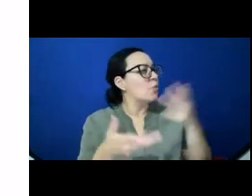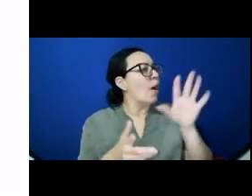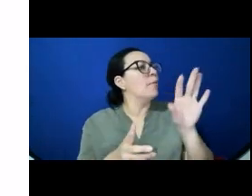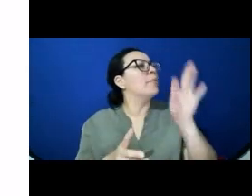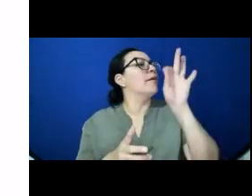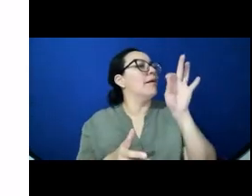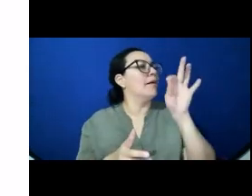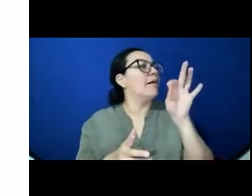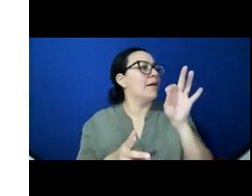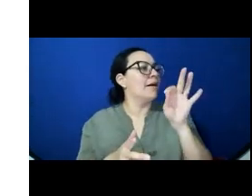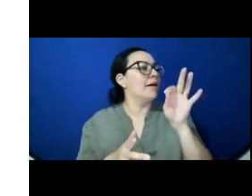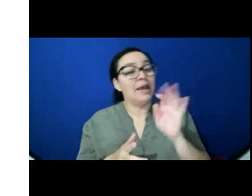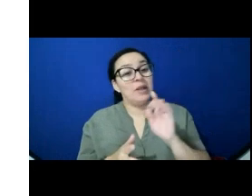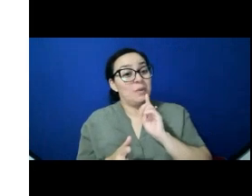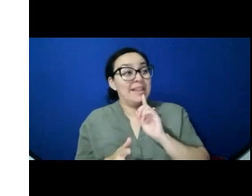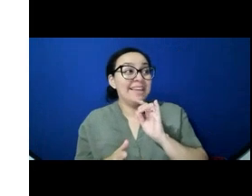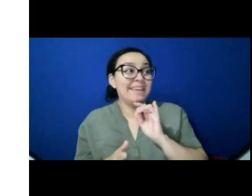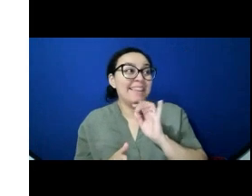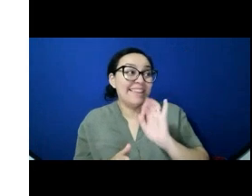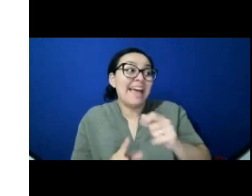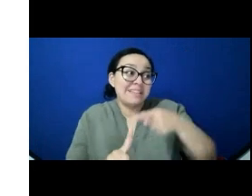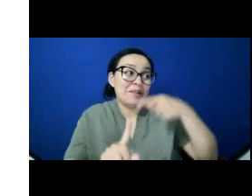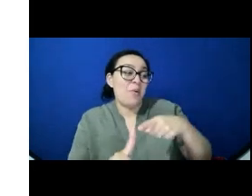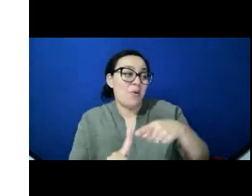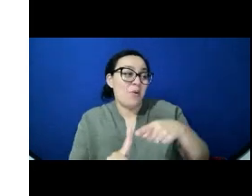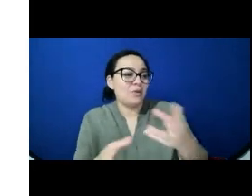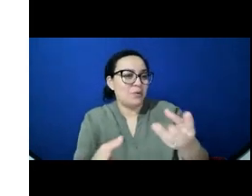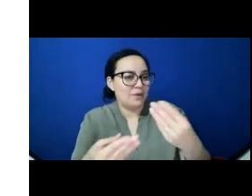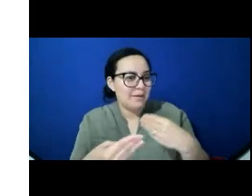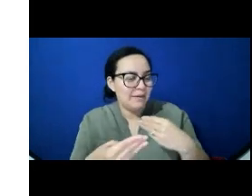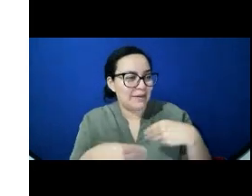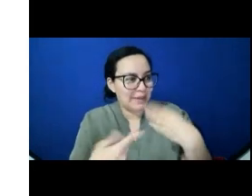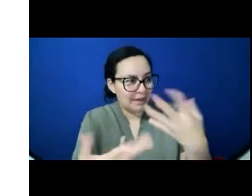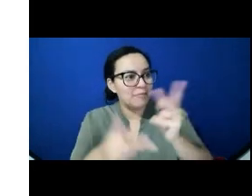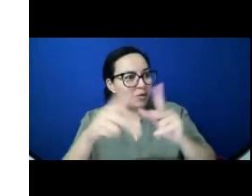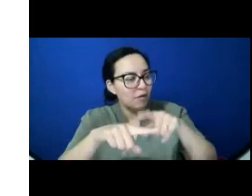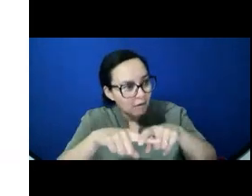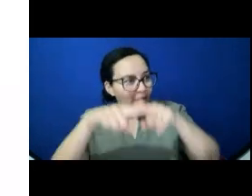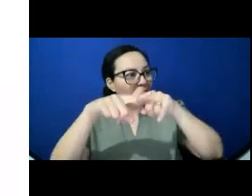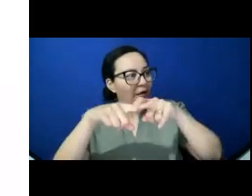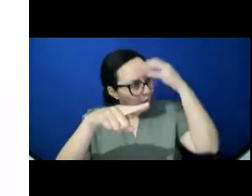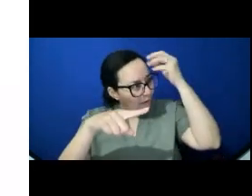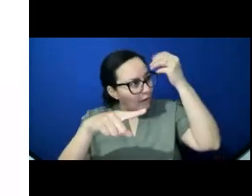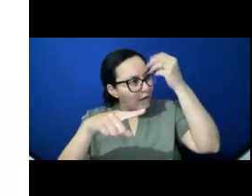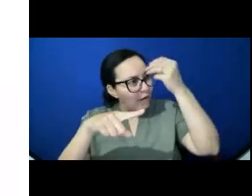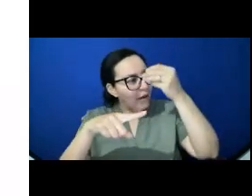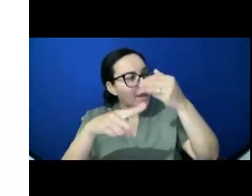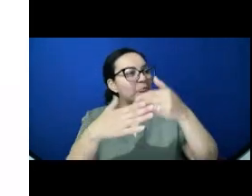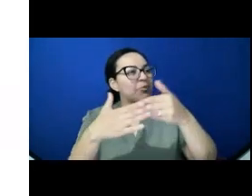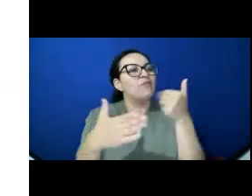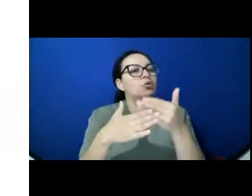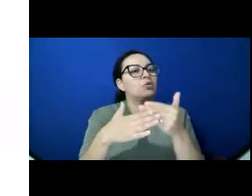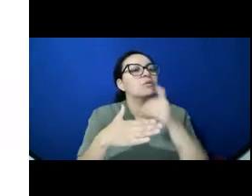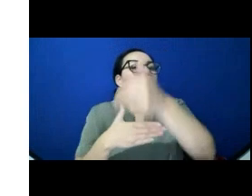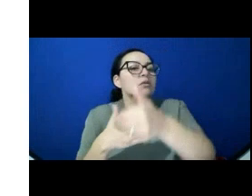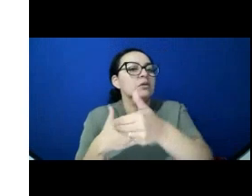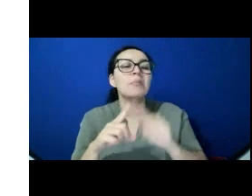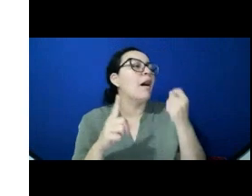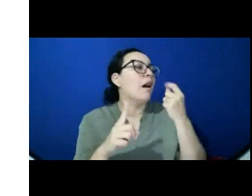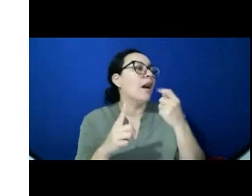correcta? Así que si eso sirve el propósito de hacer una pausa antes de pasar a la próxima pregunta,